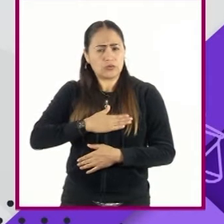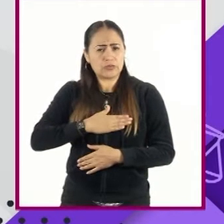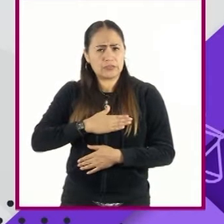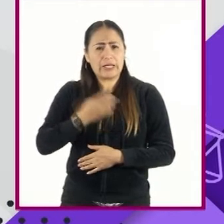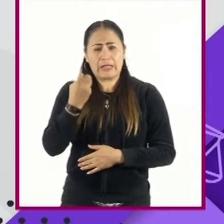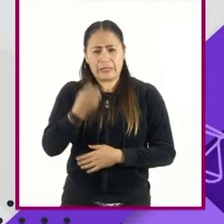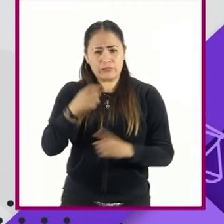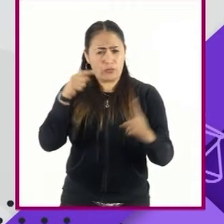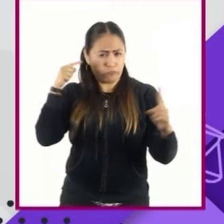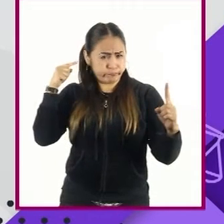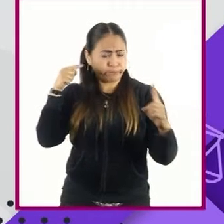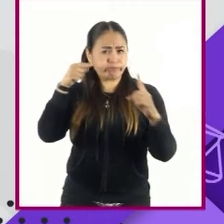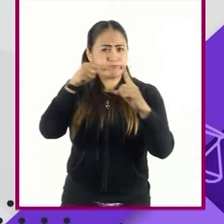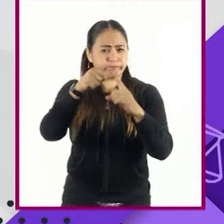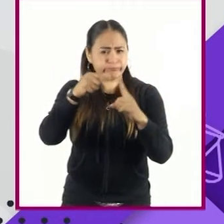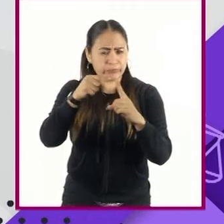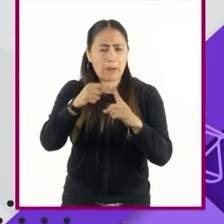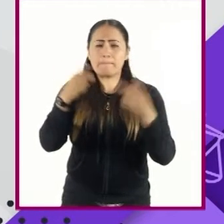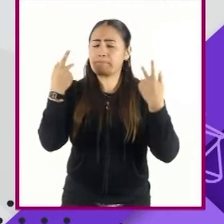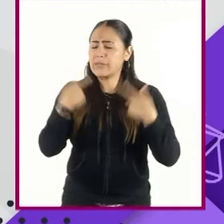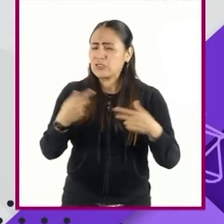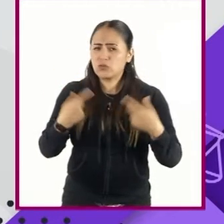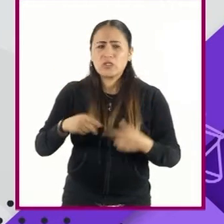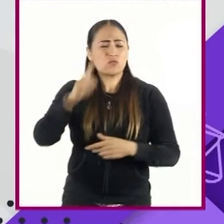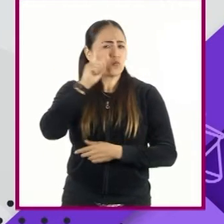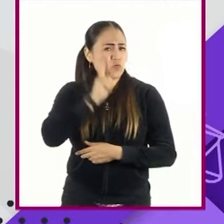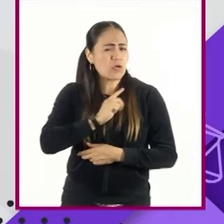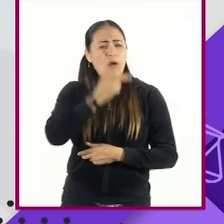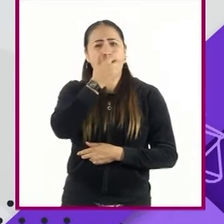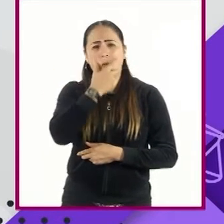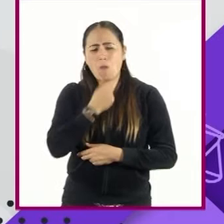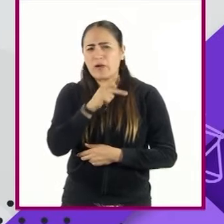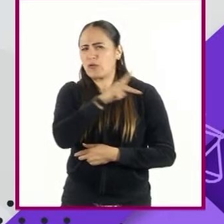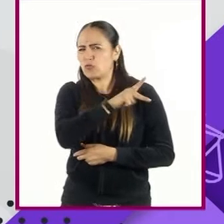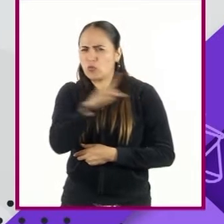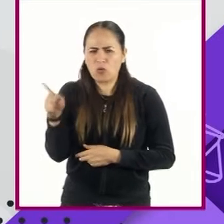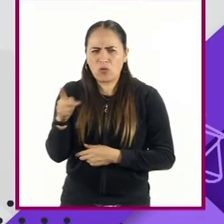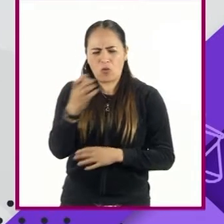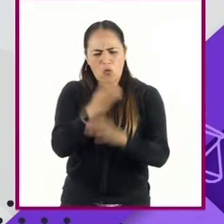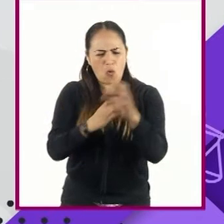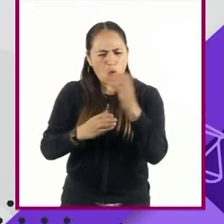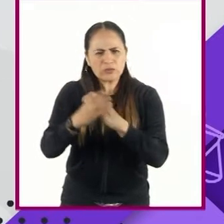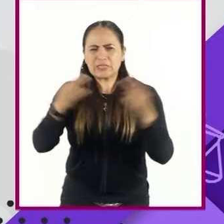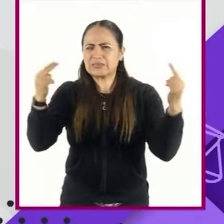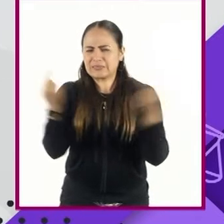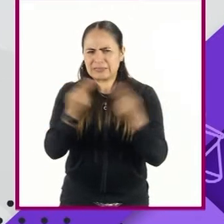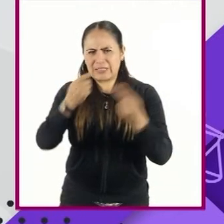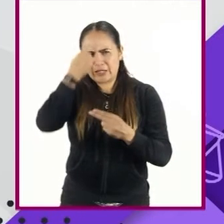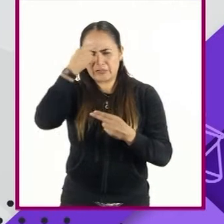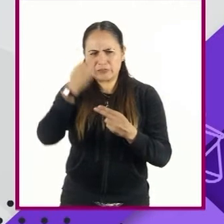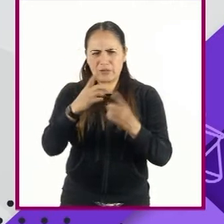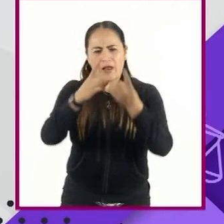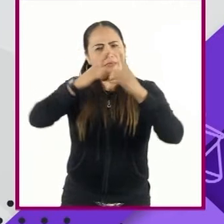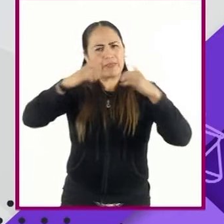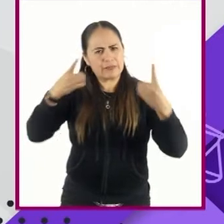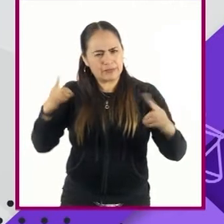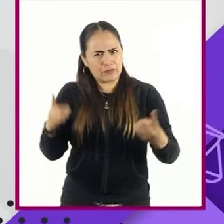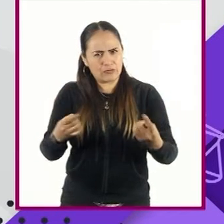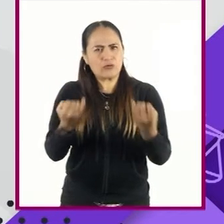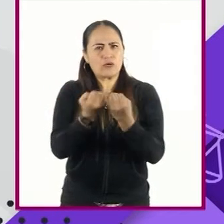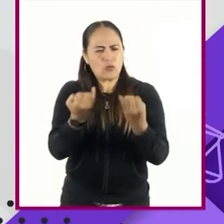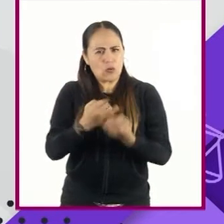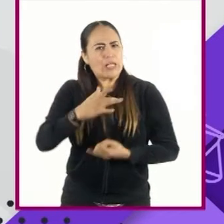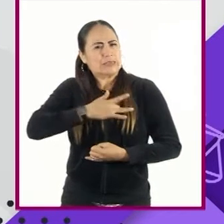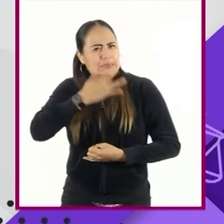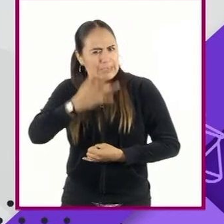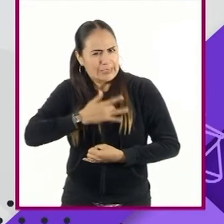de sus fines procurar que todas y todos tengamos lo necesario para desarrollarnos y alcanzar un bienestar integral en